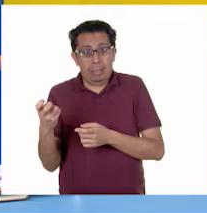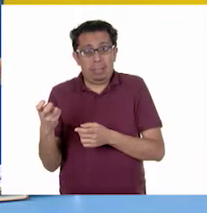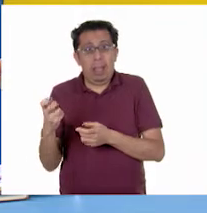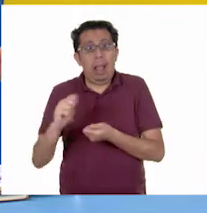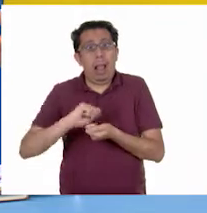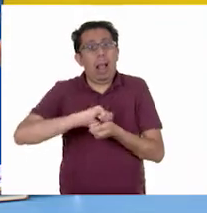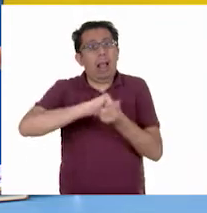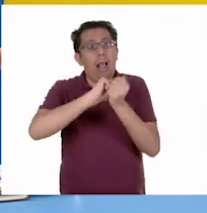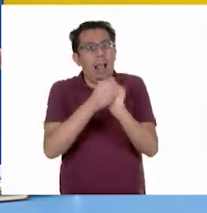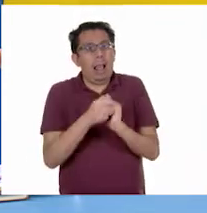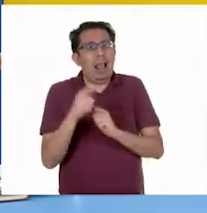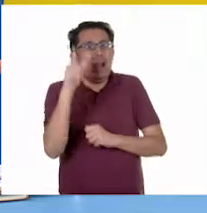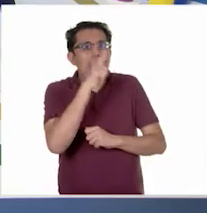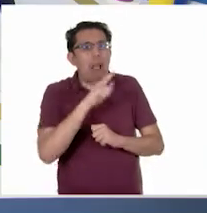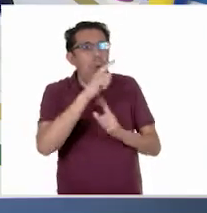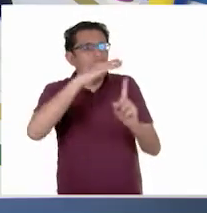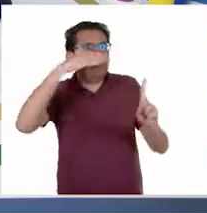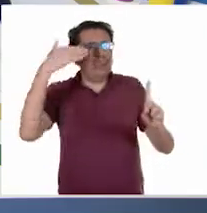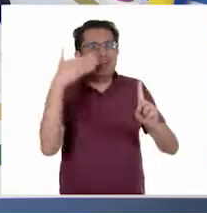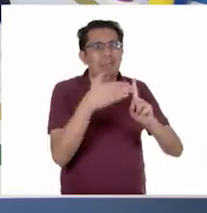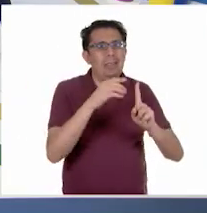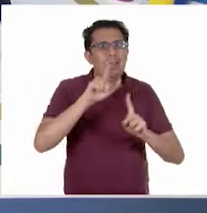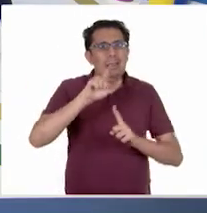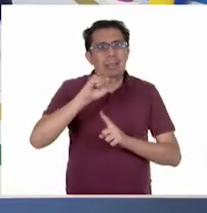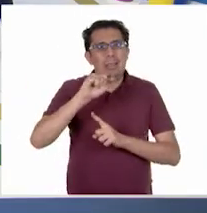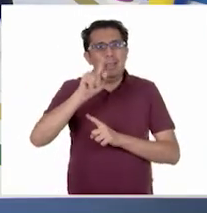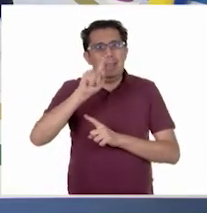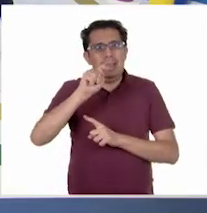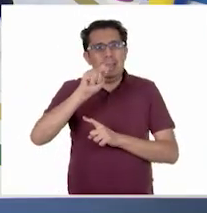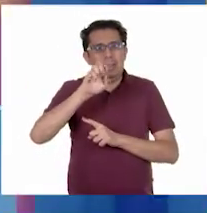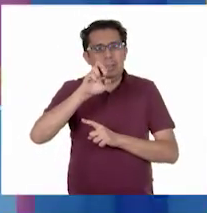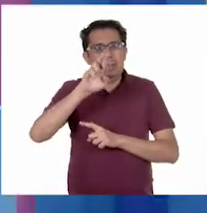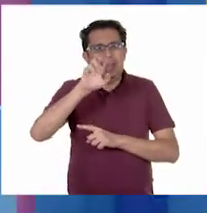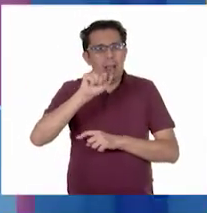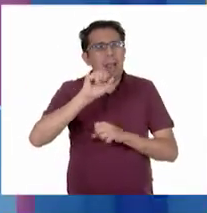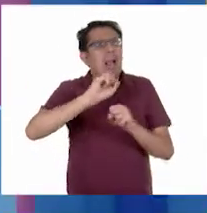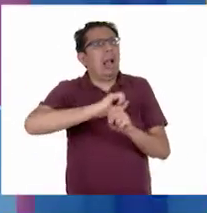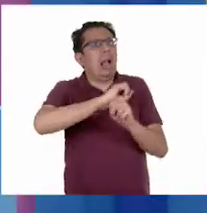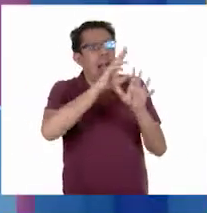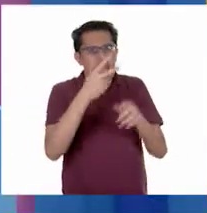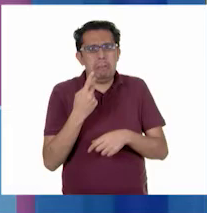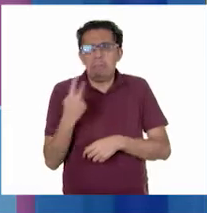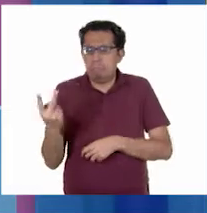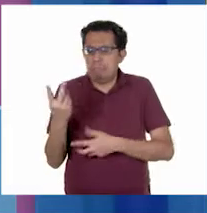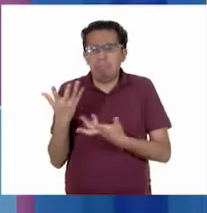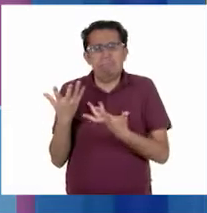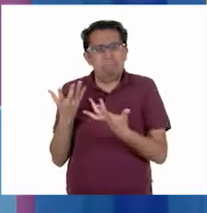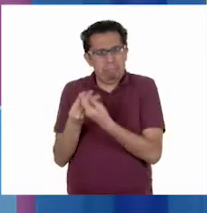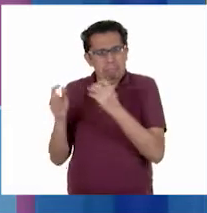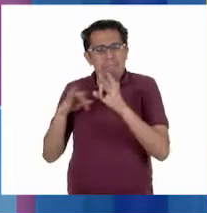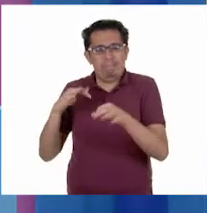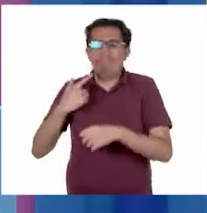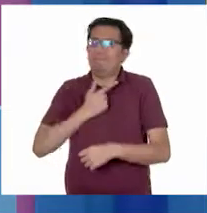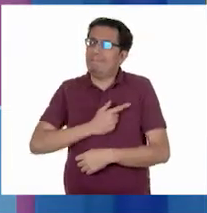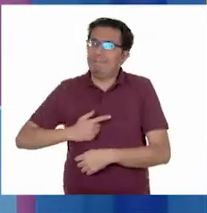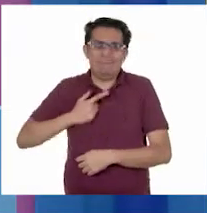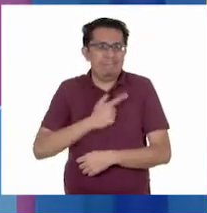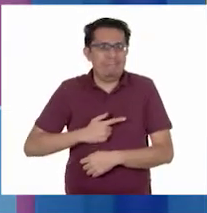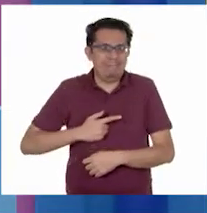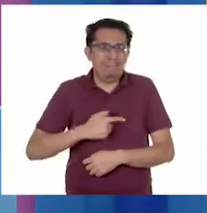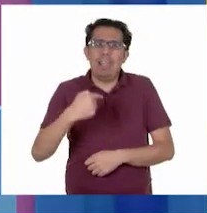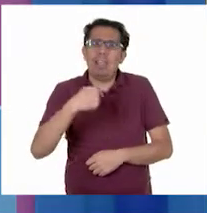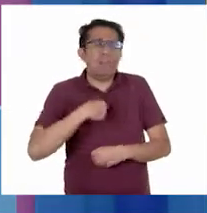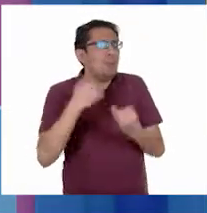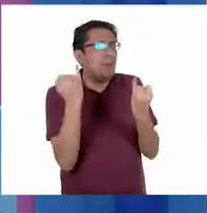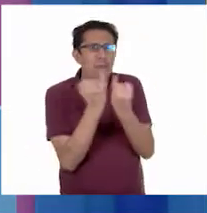lenguaje literal? ¿Les parece? Claro, maestro, yo encantada de trabajar con Ton. Claro que sí, yo también lo digo,